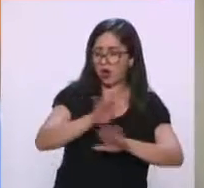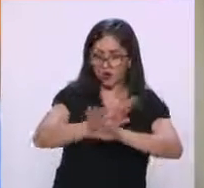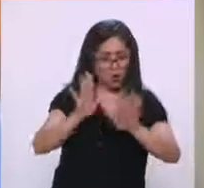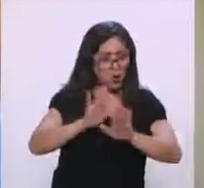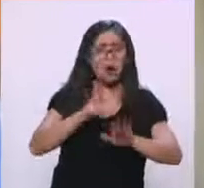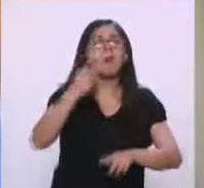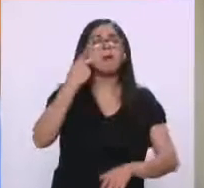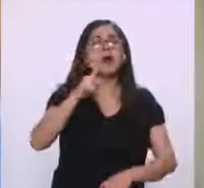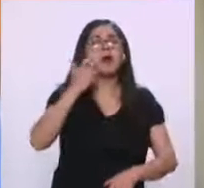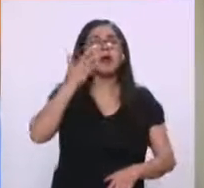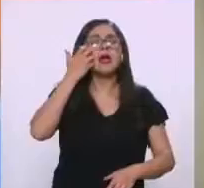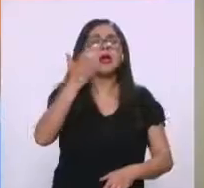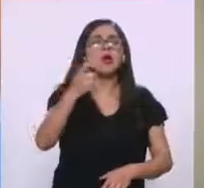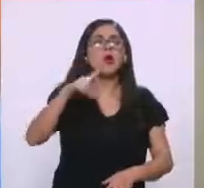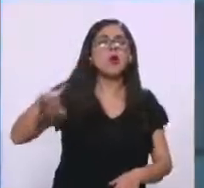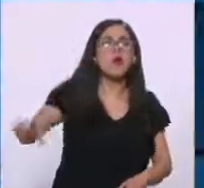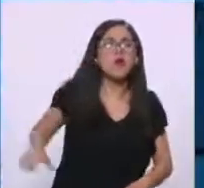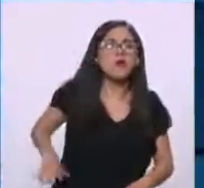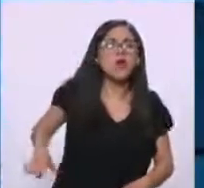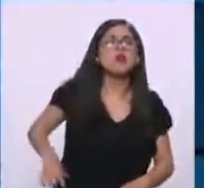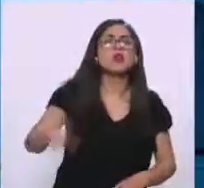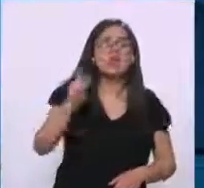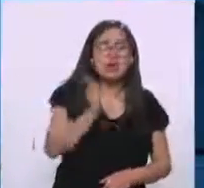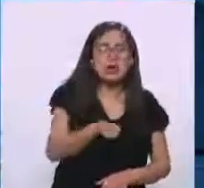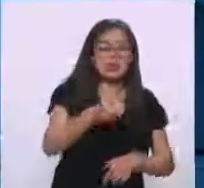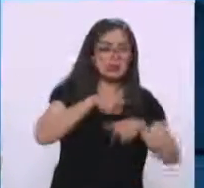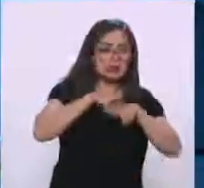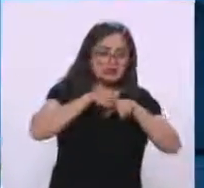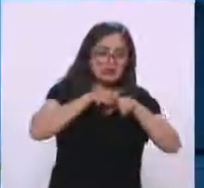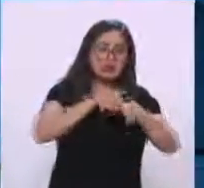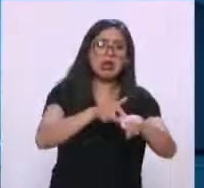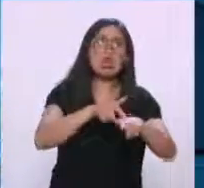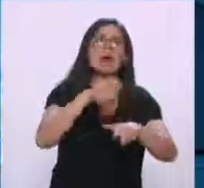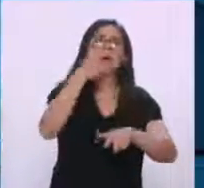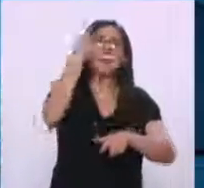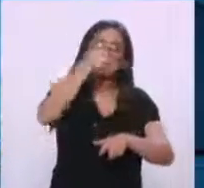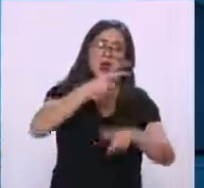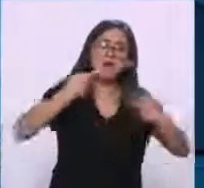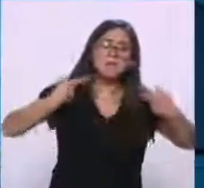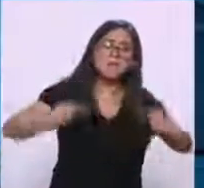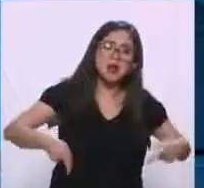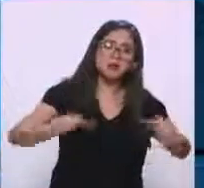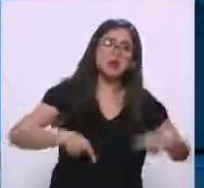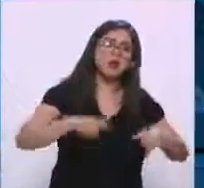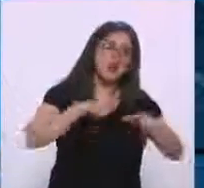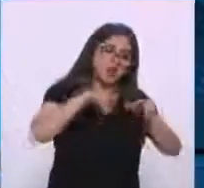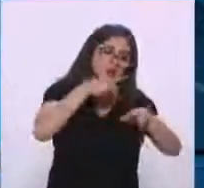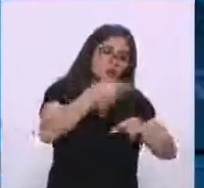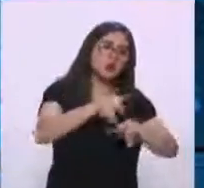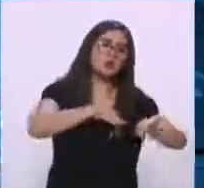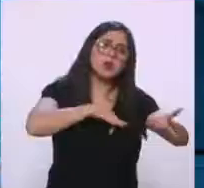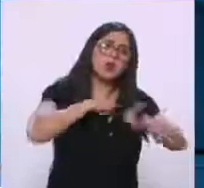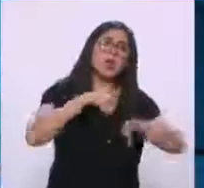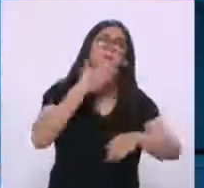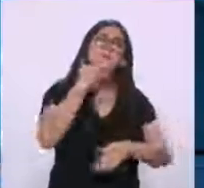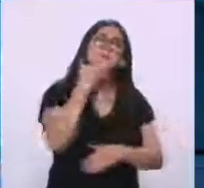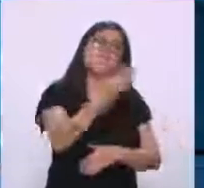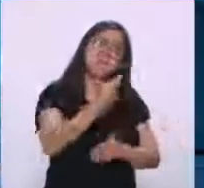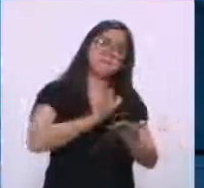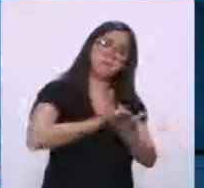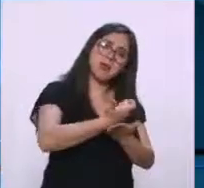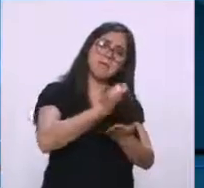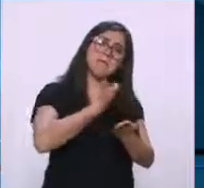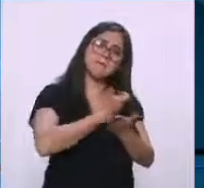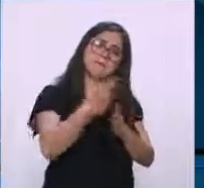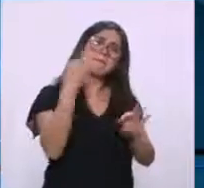poner el gobierno en primer lugar serían, bueno, la conservación de empleos y de empleos bien pagados, en primer lugar. Posteriormente, quizás se